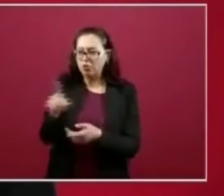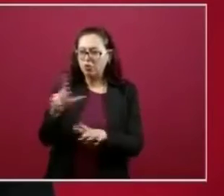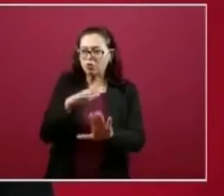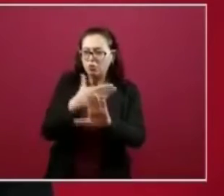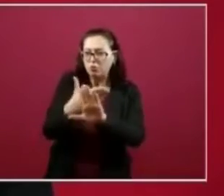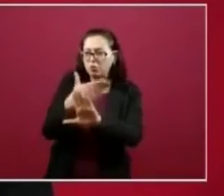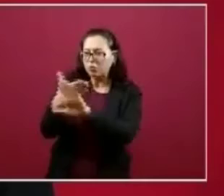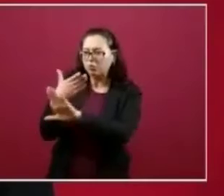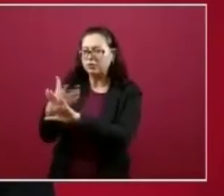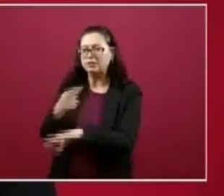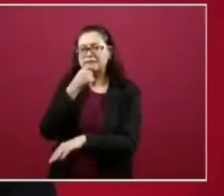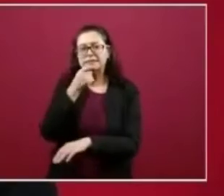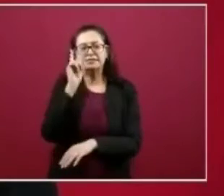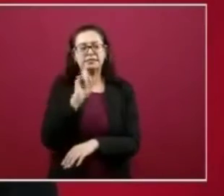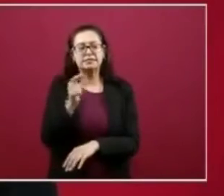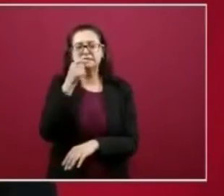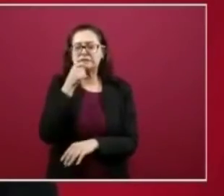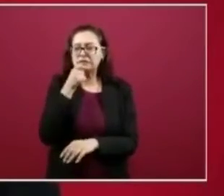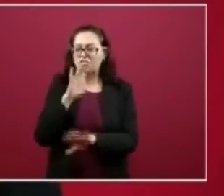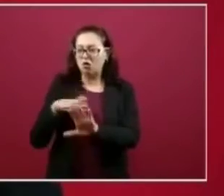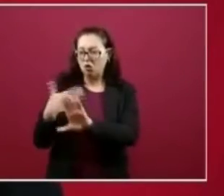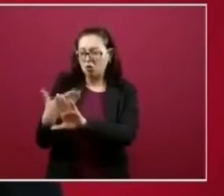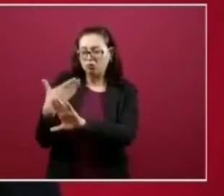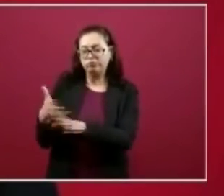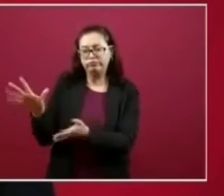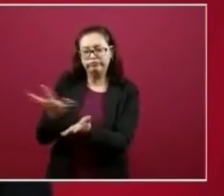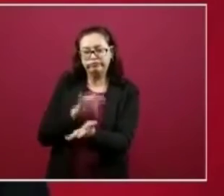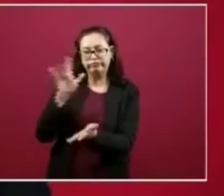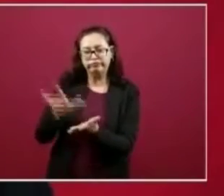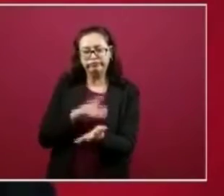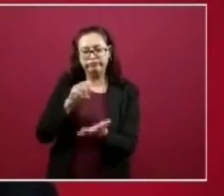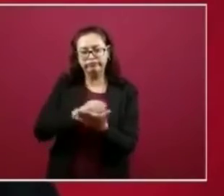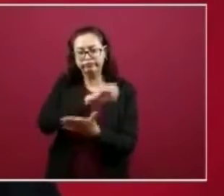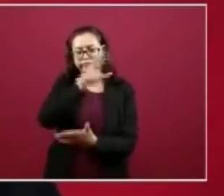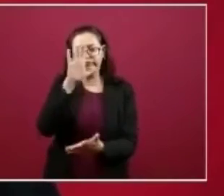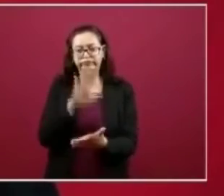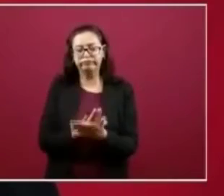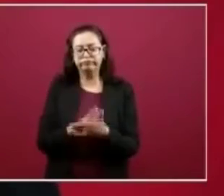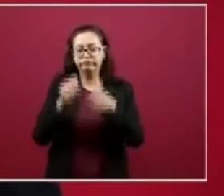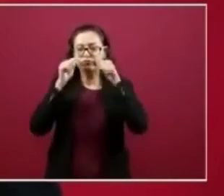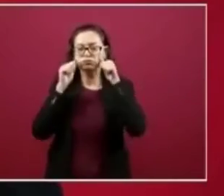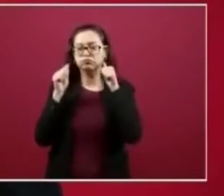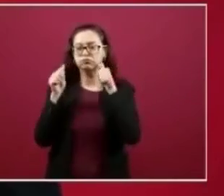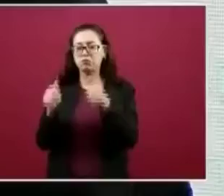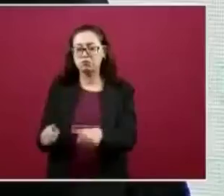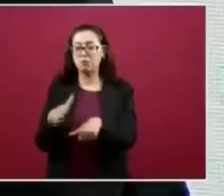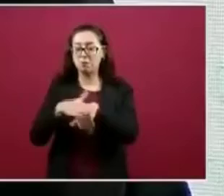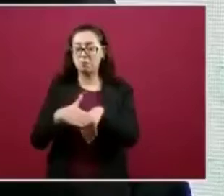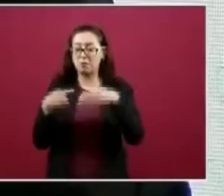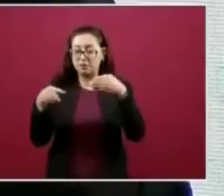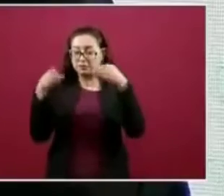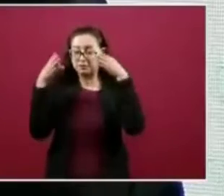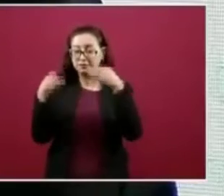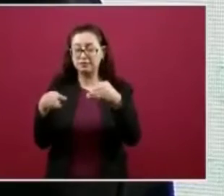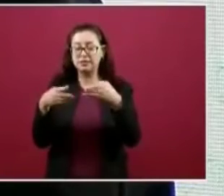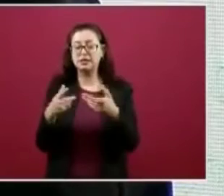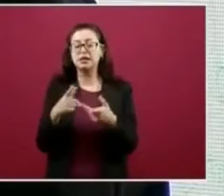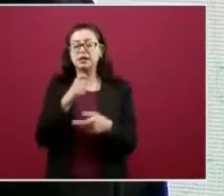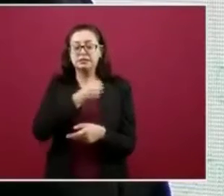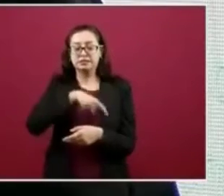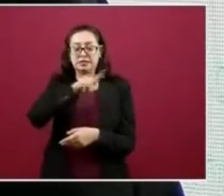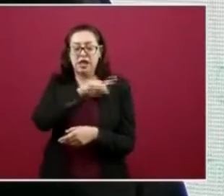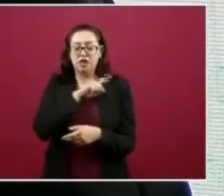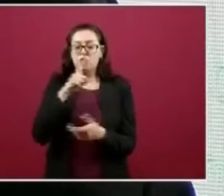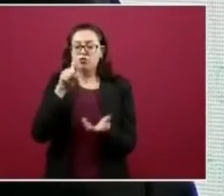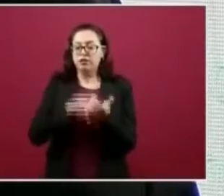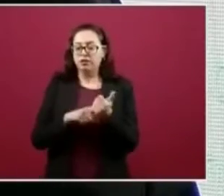de niños y niñas, haciendo un particular énfasis en vincular los servicios de salud con